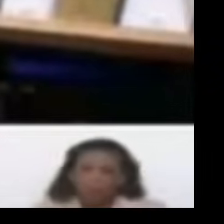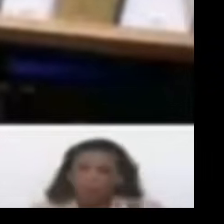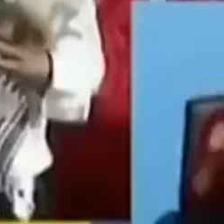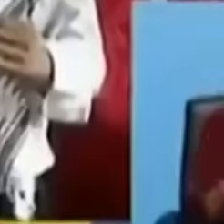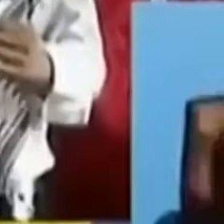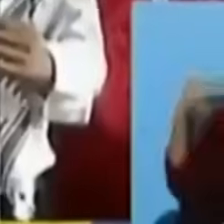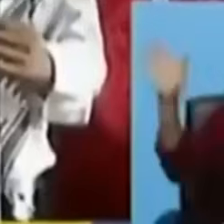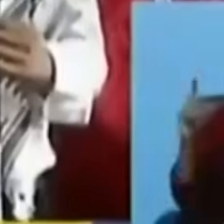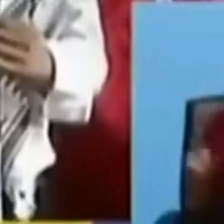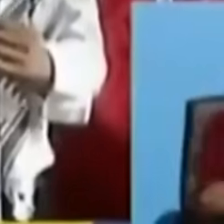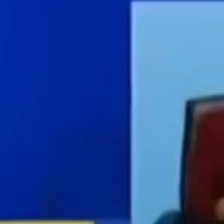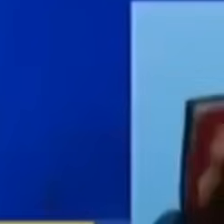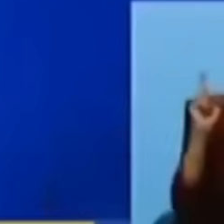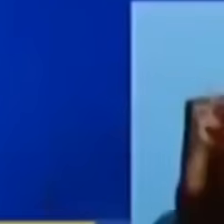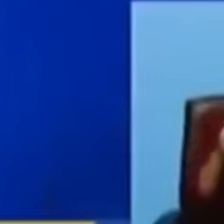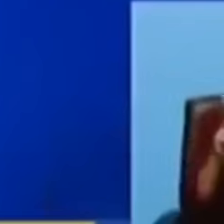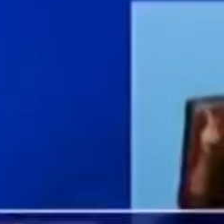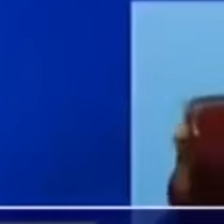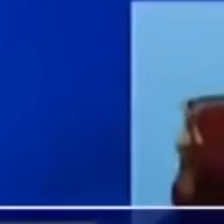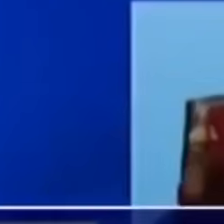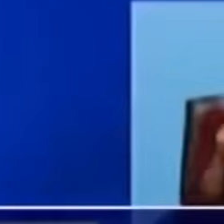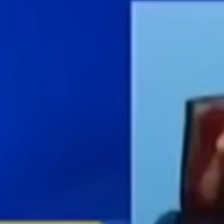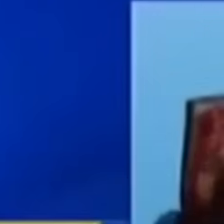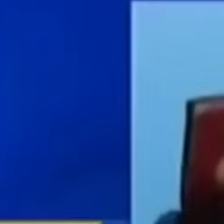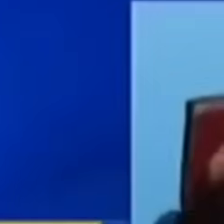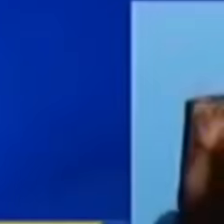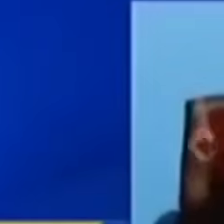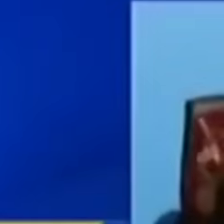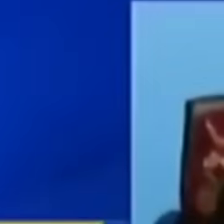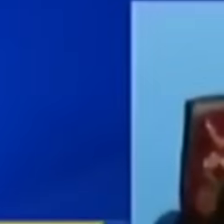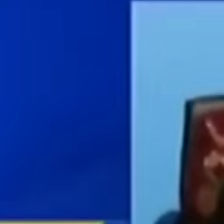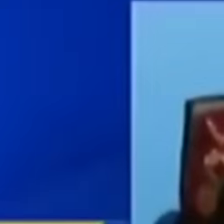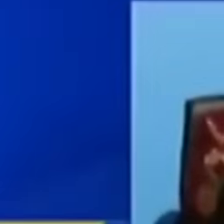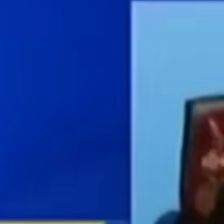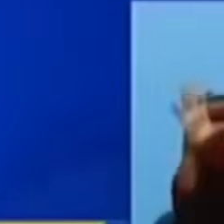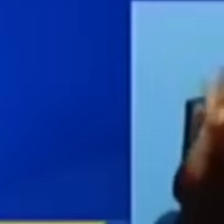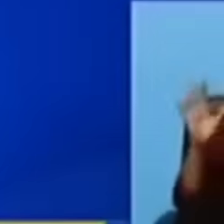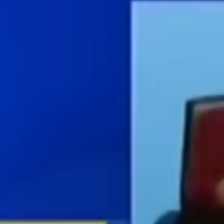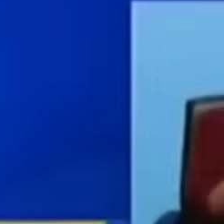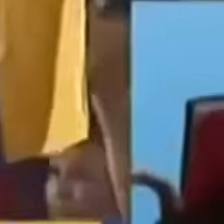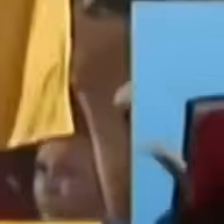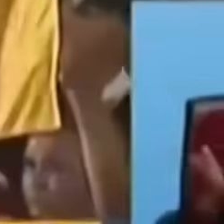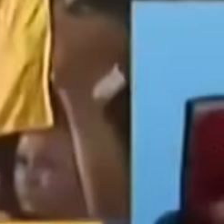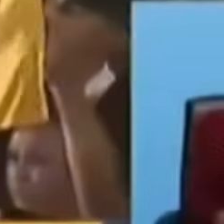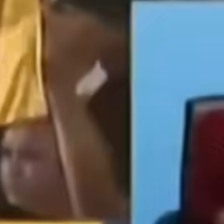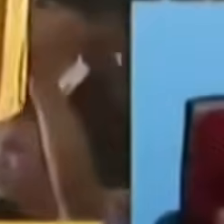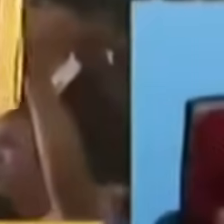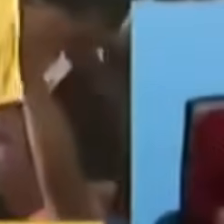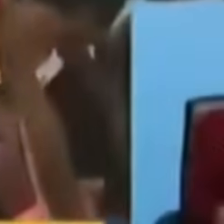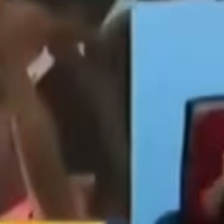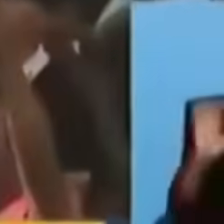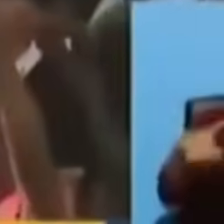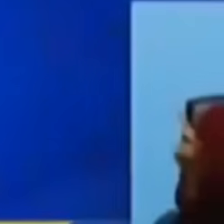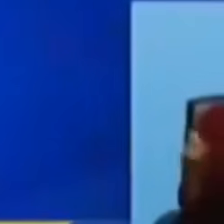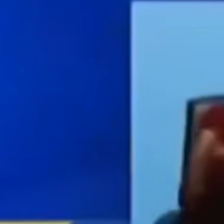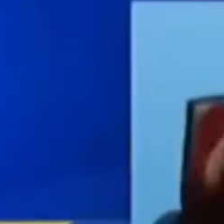ya ha hecho lo que tenía que hacer en Venezuela y otros ya están hablando que el regreso de la reina será triunfal algunos están